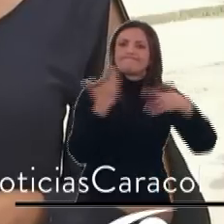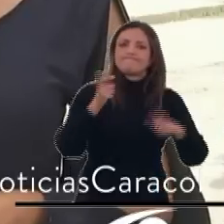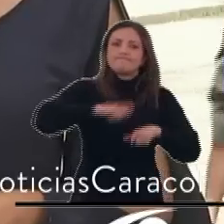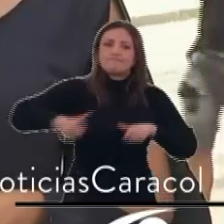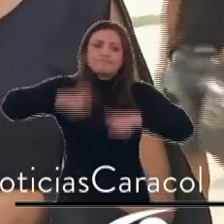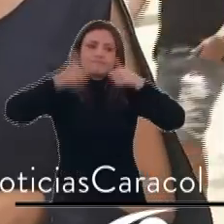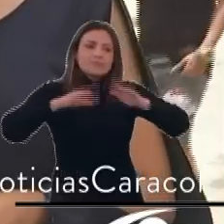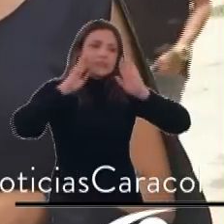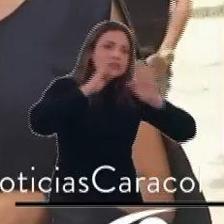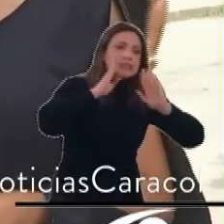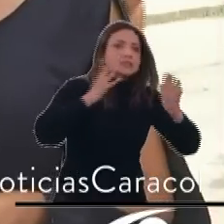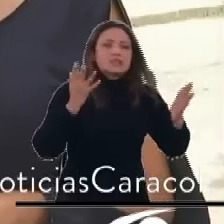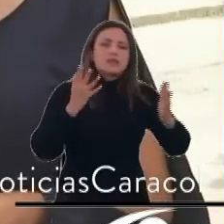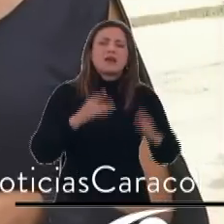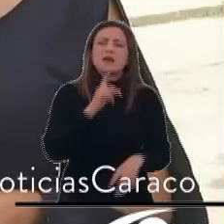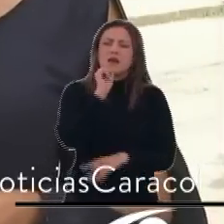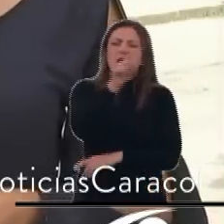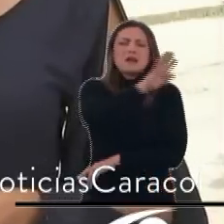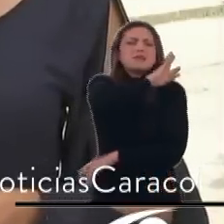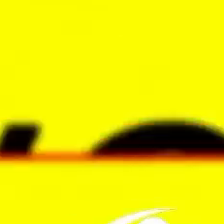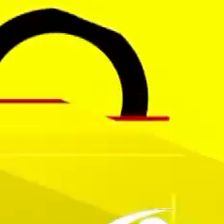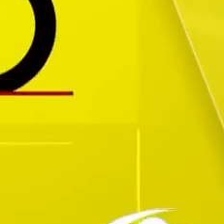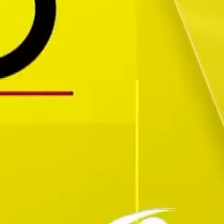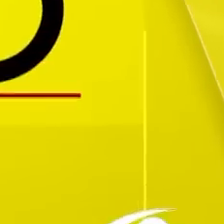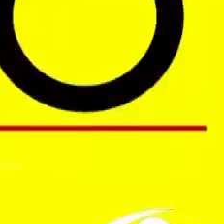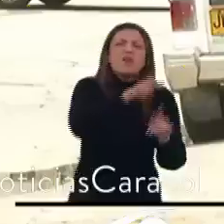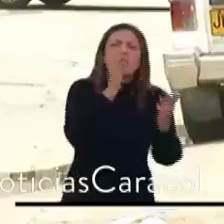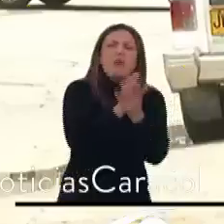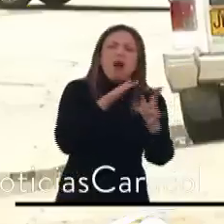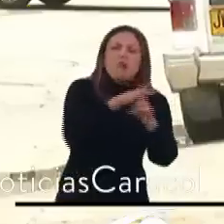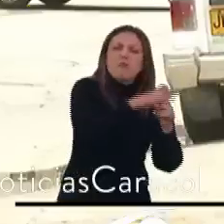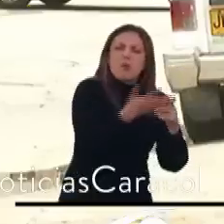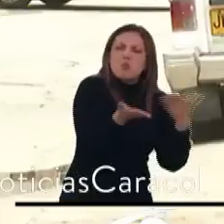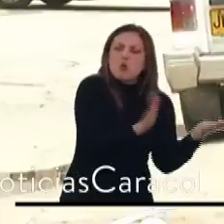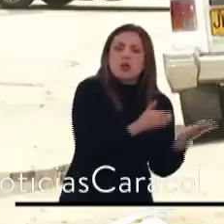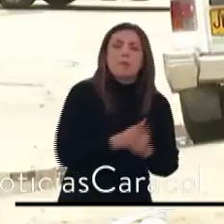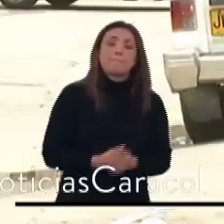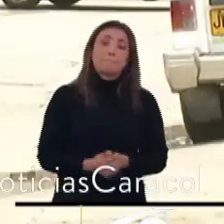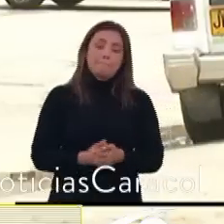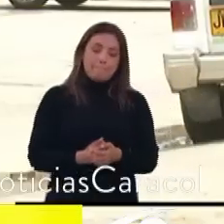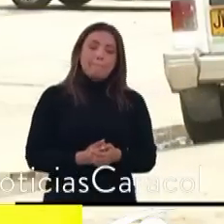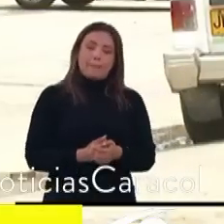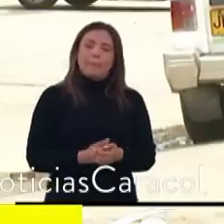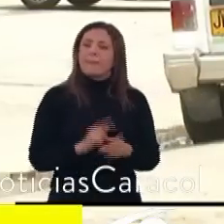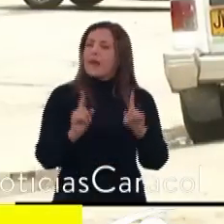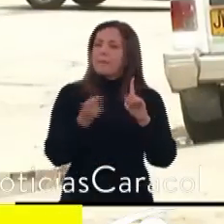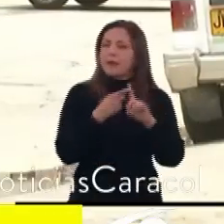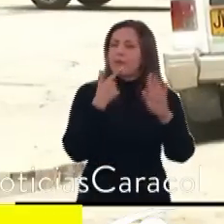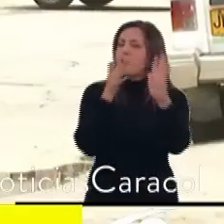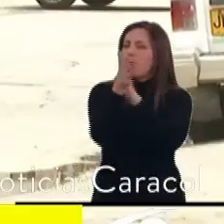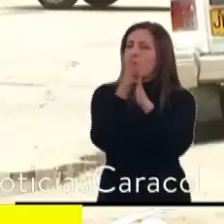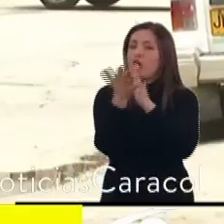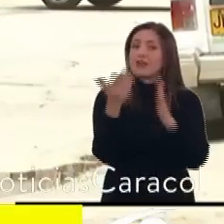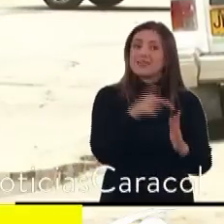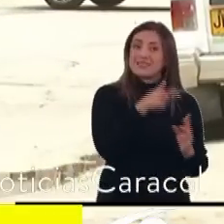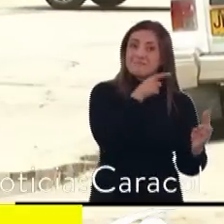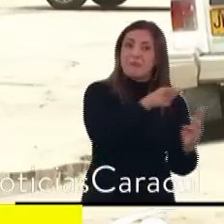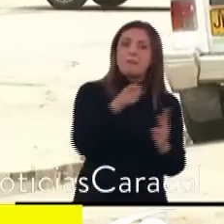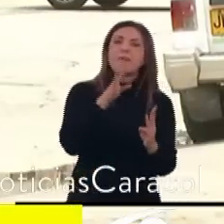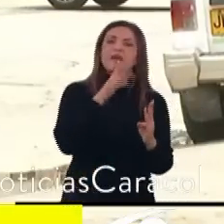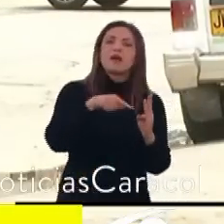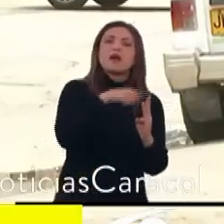Cindy Rodríguez, ¿quiénes son las víctimas? Juanita, y empiezo contándoles de esa masacre porque las víctimas son los